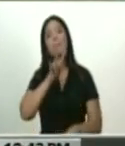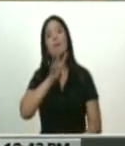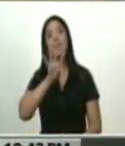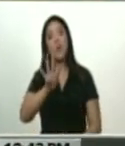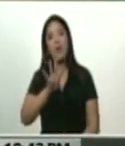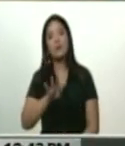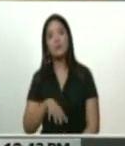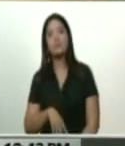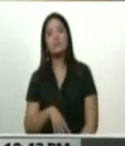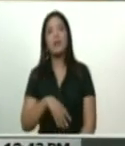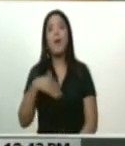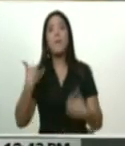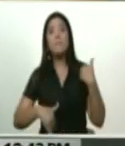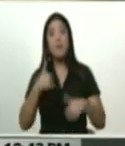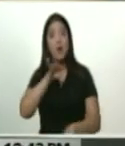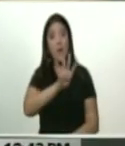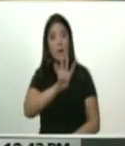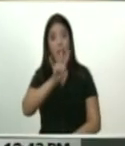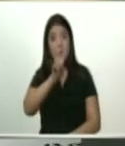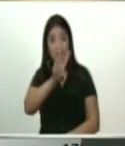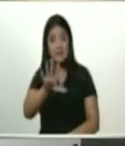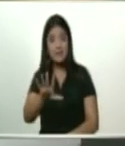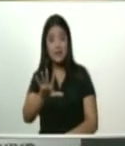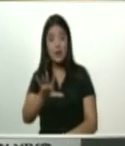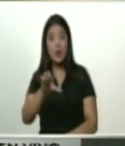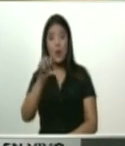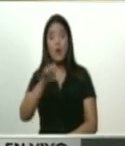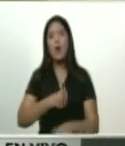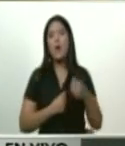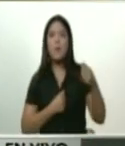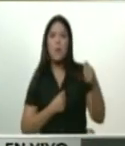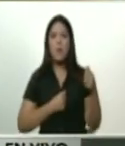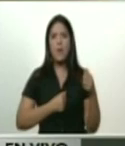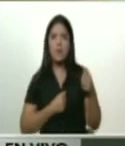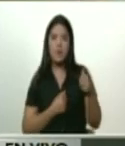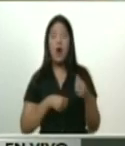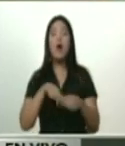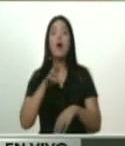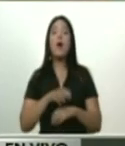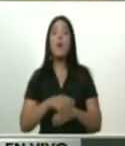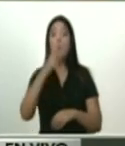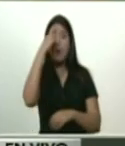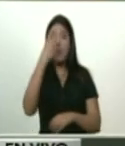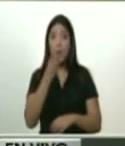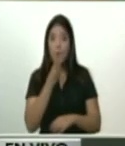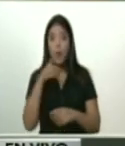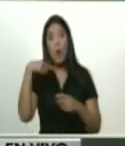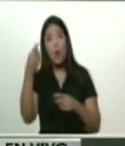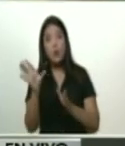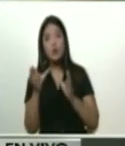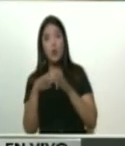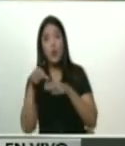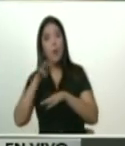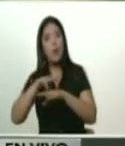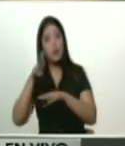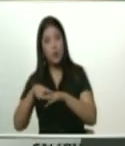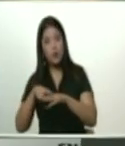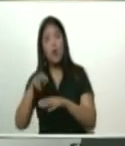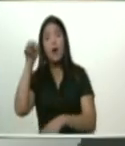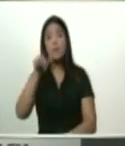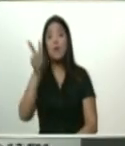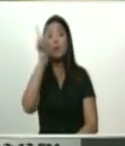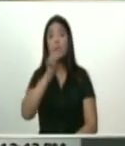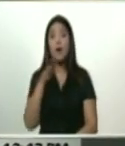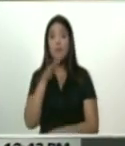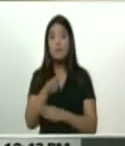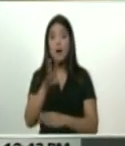24. Miércoles 25, merengue, Sergio Vargas por República Dominicana y Grupo Manía por Puerto Rico. Por Venezuela,